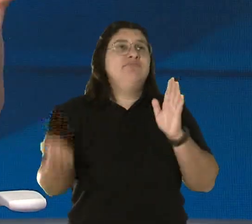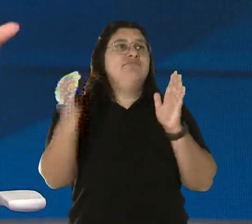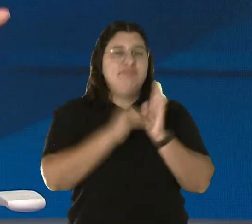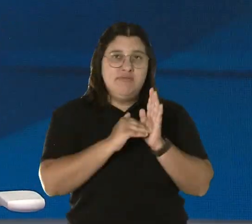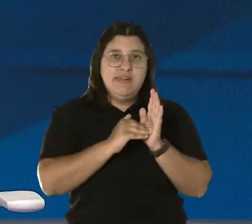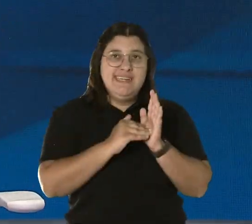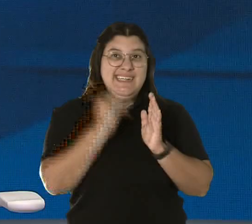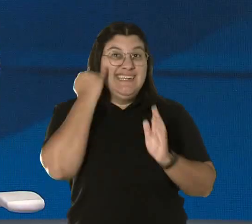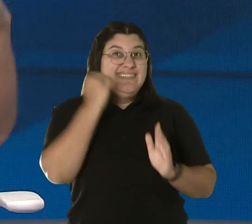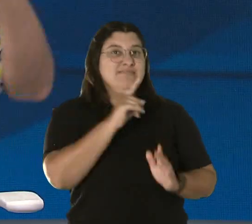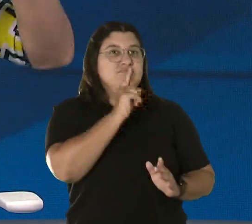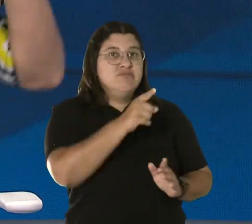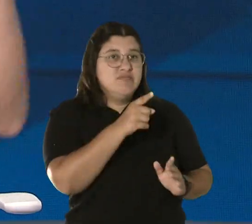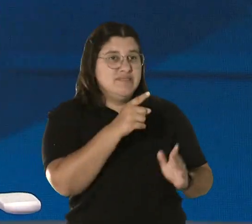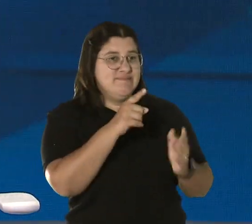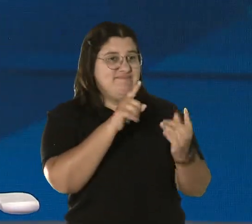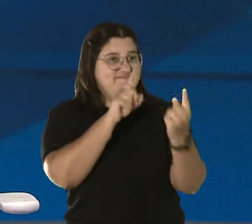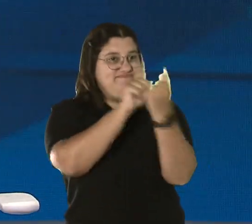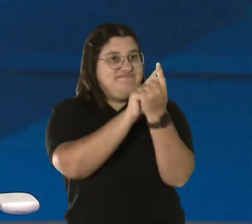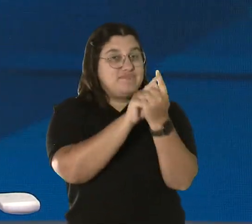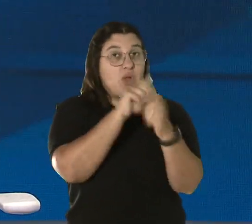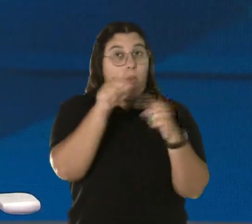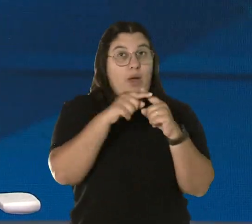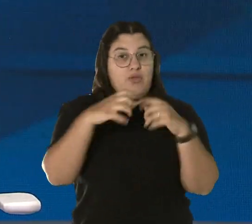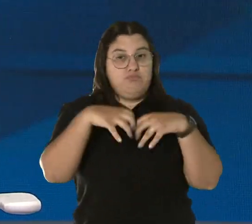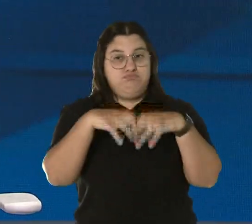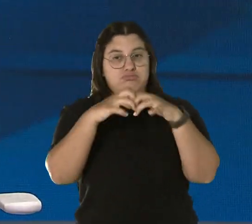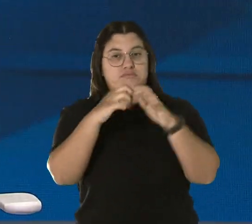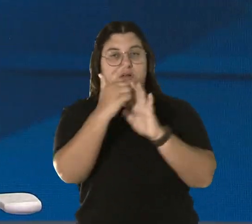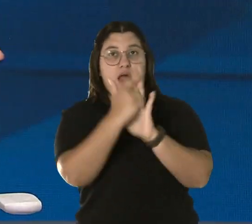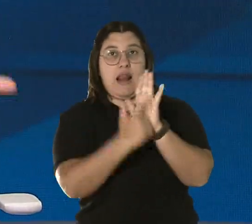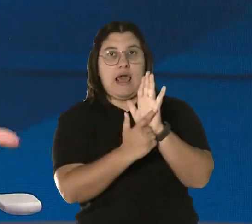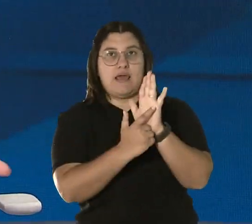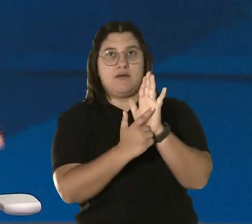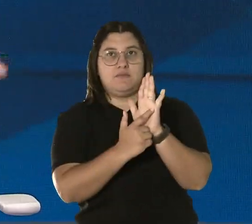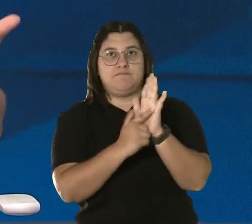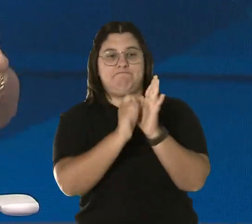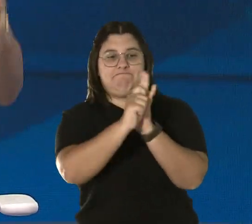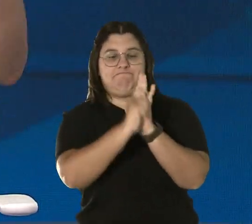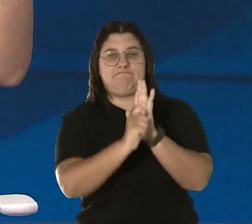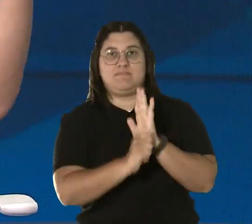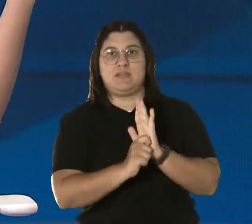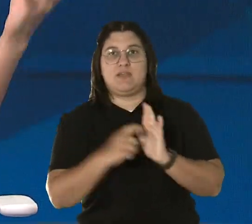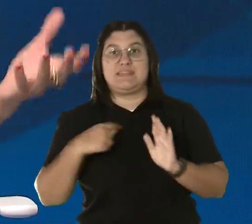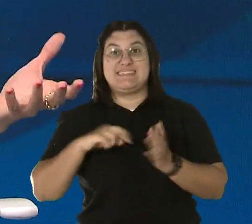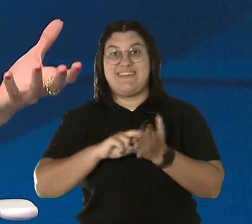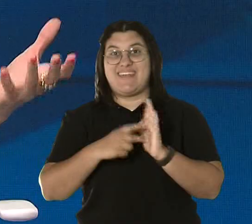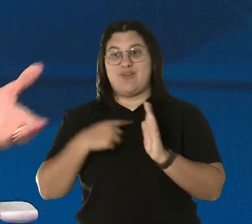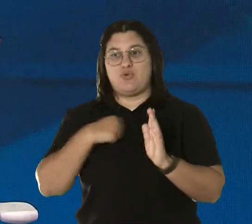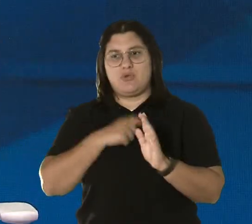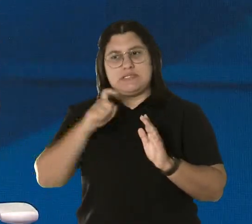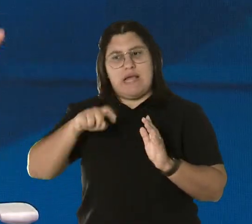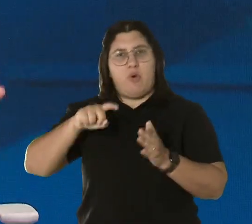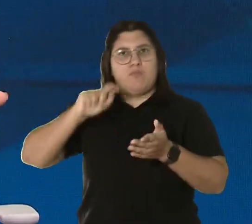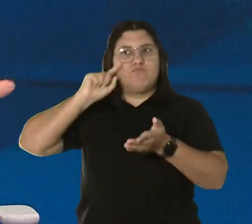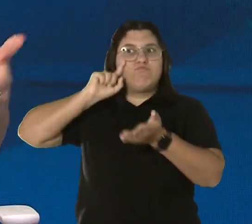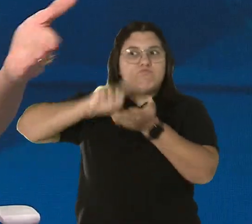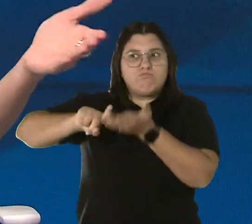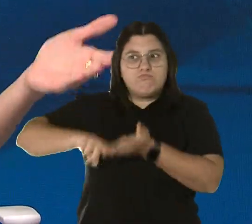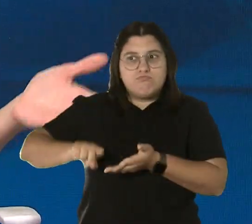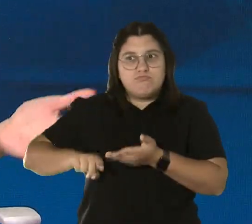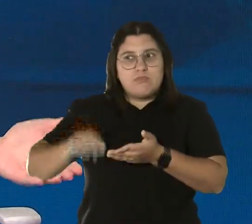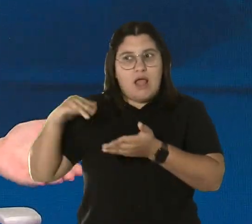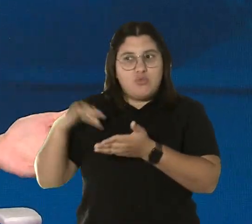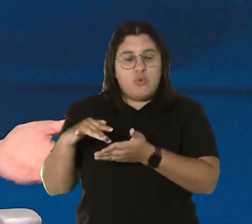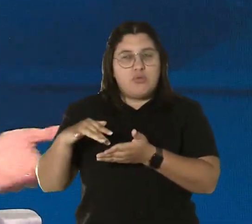eso fuera así de primera instancia, al momento de crear esa legislación, necesitamos esos estudios socioeconómicos que sostengan